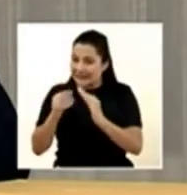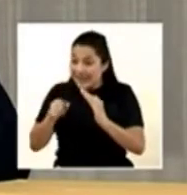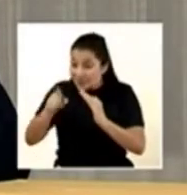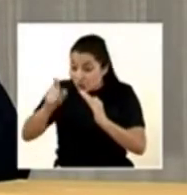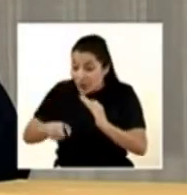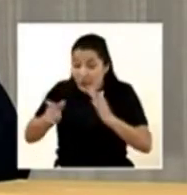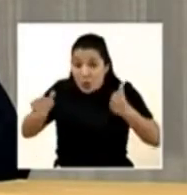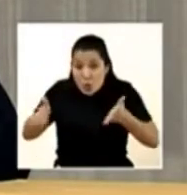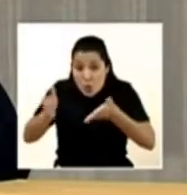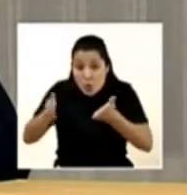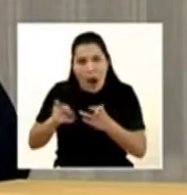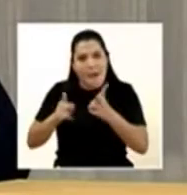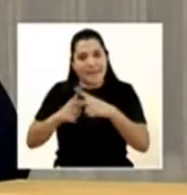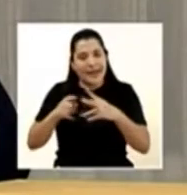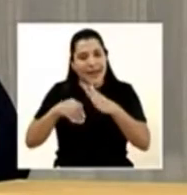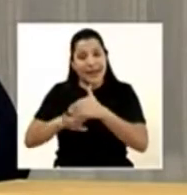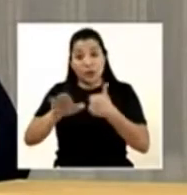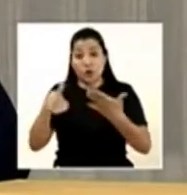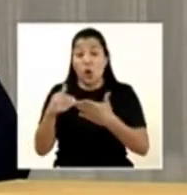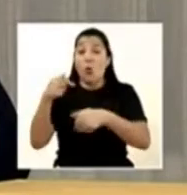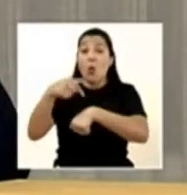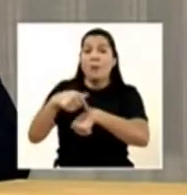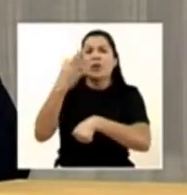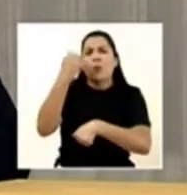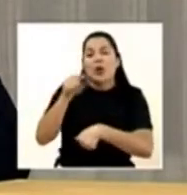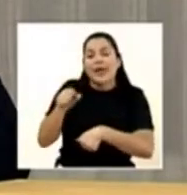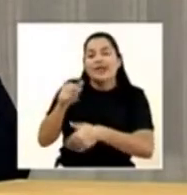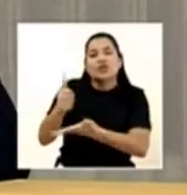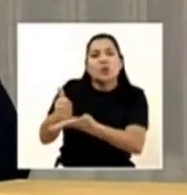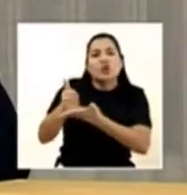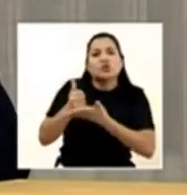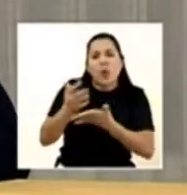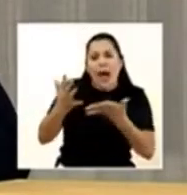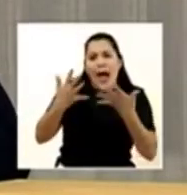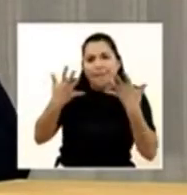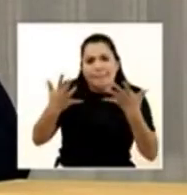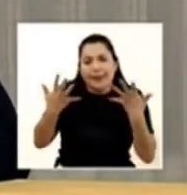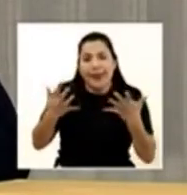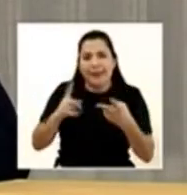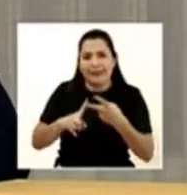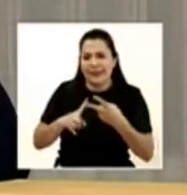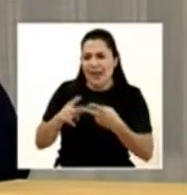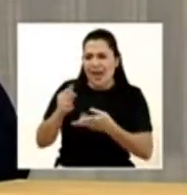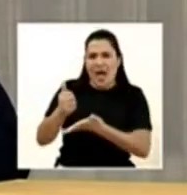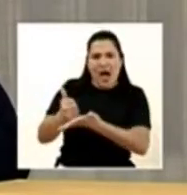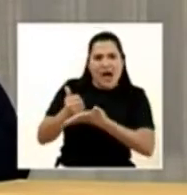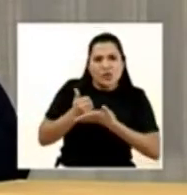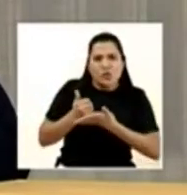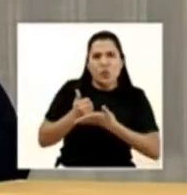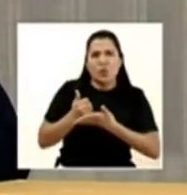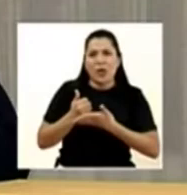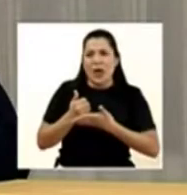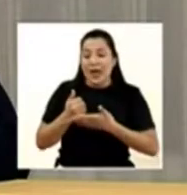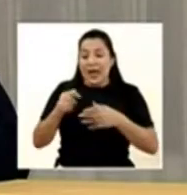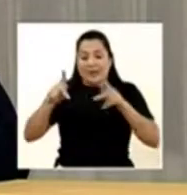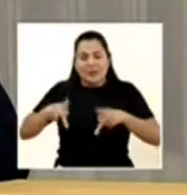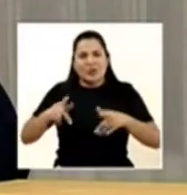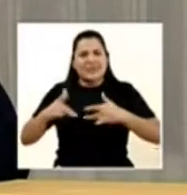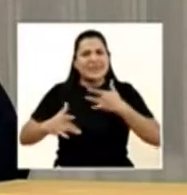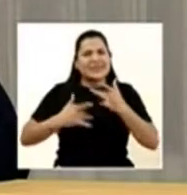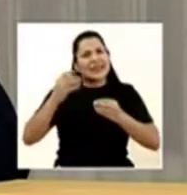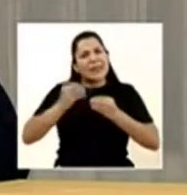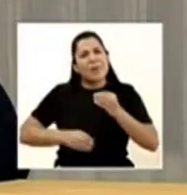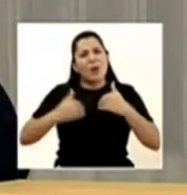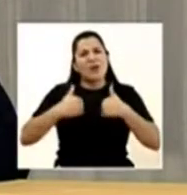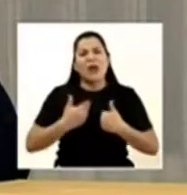y fortalecer en todo momento, porque eso lo ayuda también a la parte ambiental, a la parte incluso de la que las personas se fatigan menos trasladándose